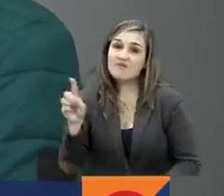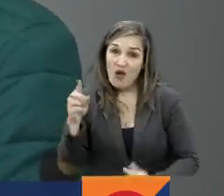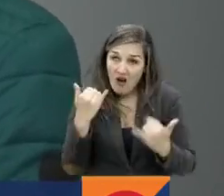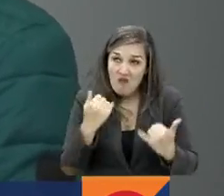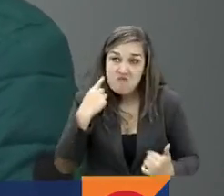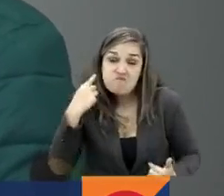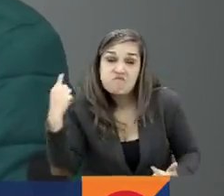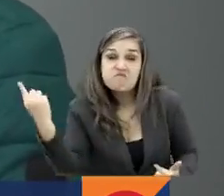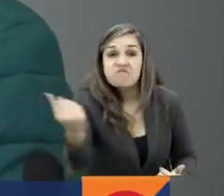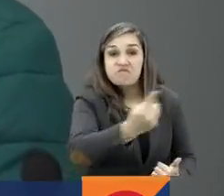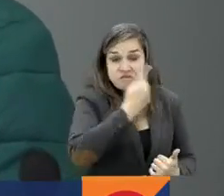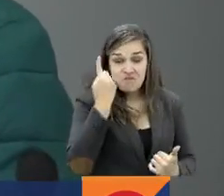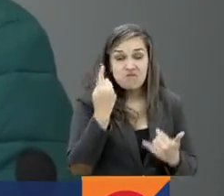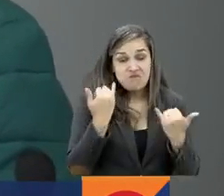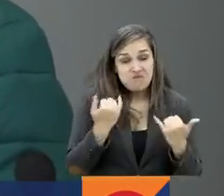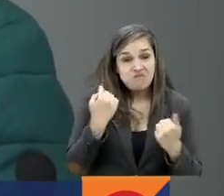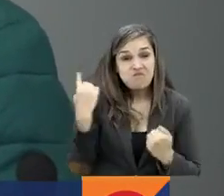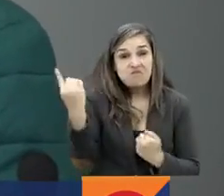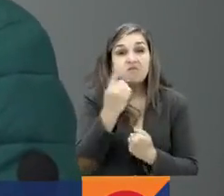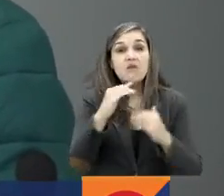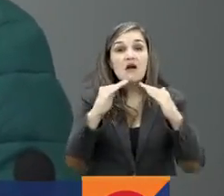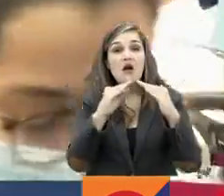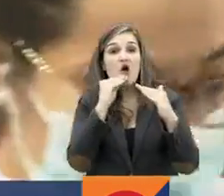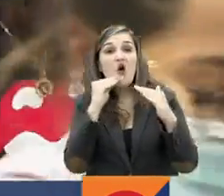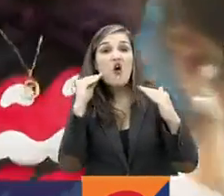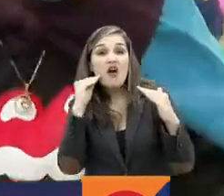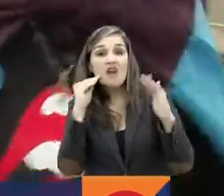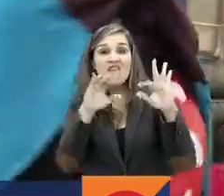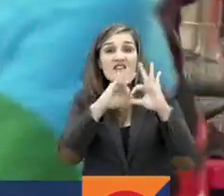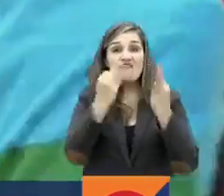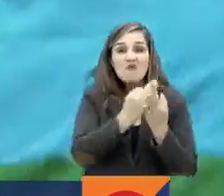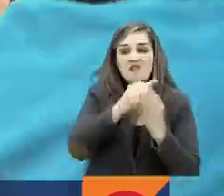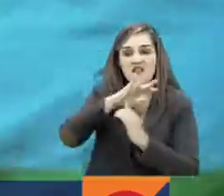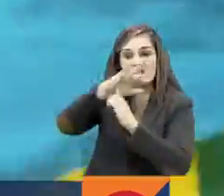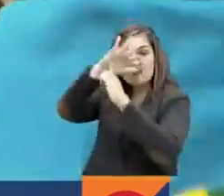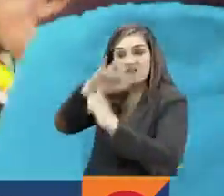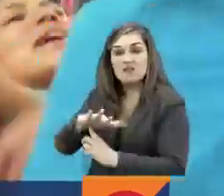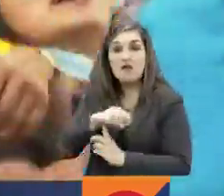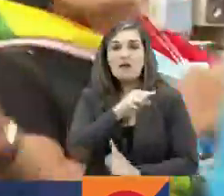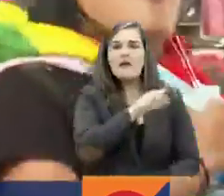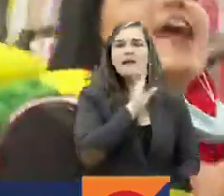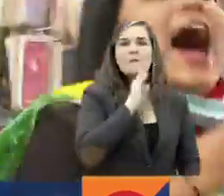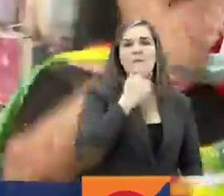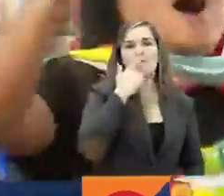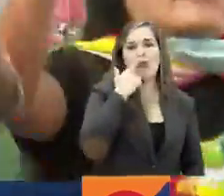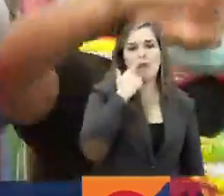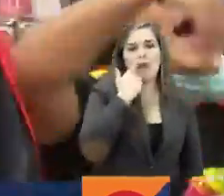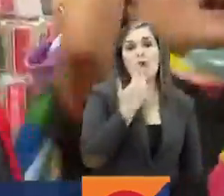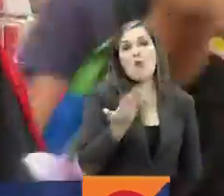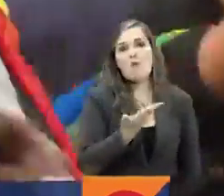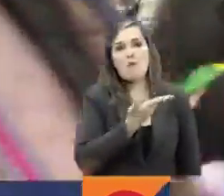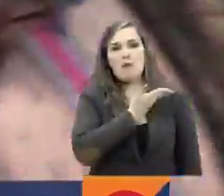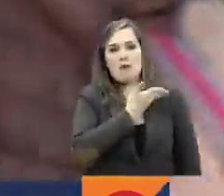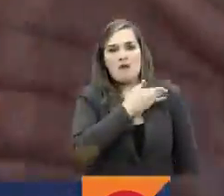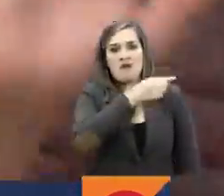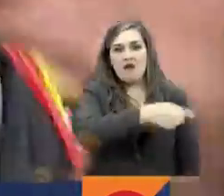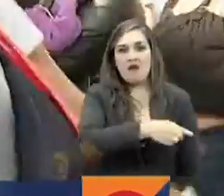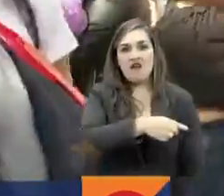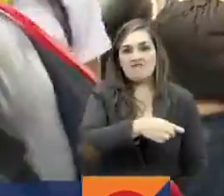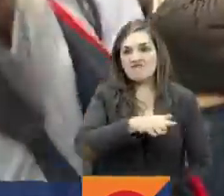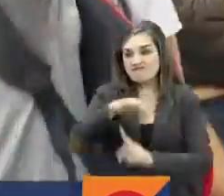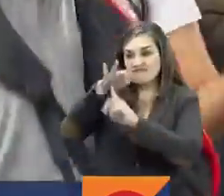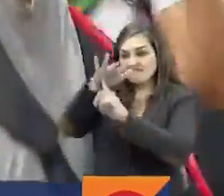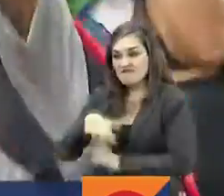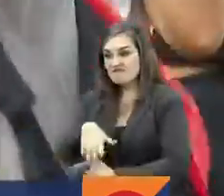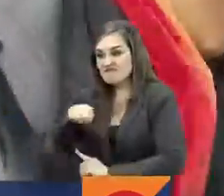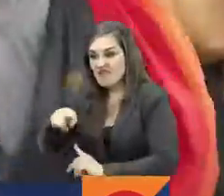hemos tenido hogares en que quien dice ser padre o madre lleva a través de una iglesia